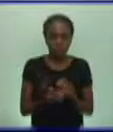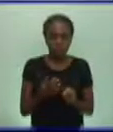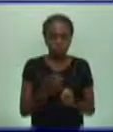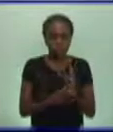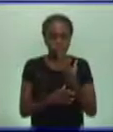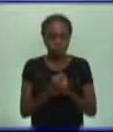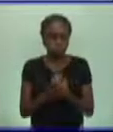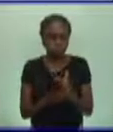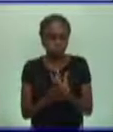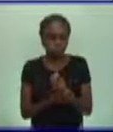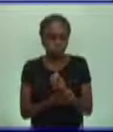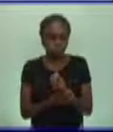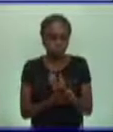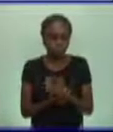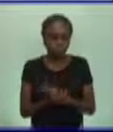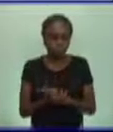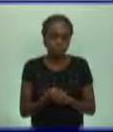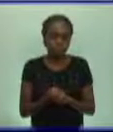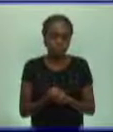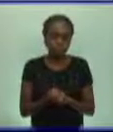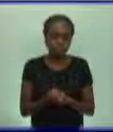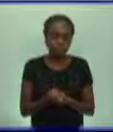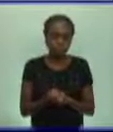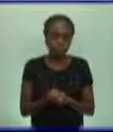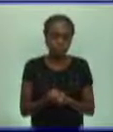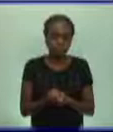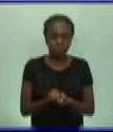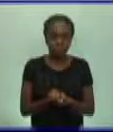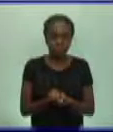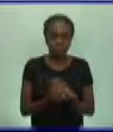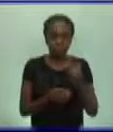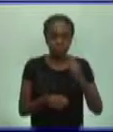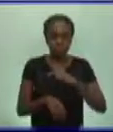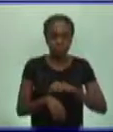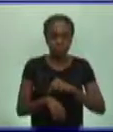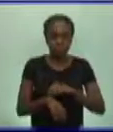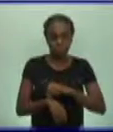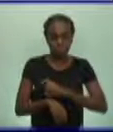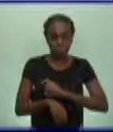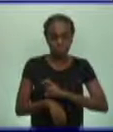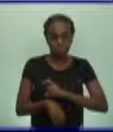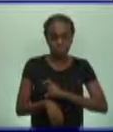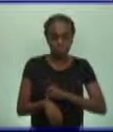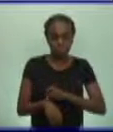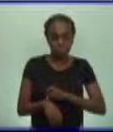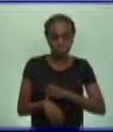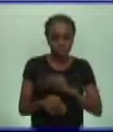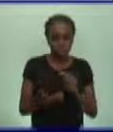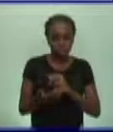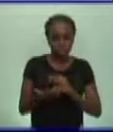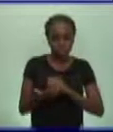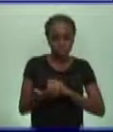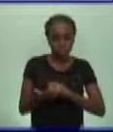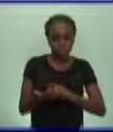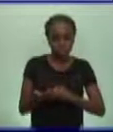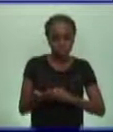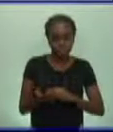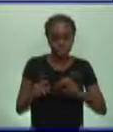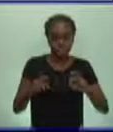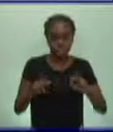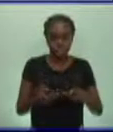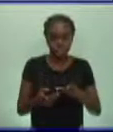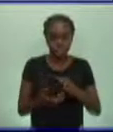se habla en el texto? Le doy unos minutos para que trabajen y volvemos para